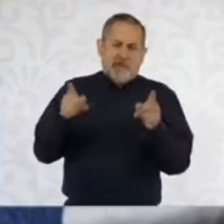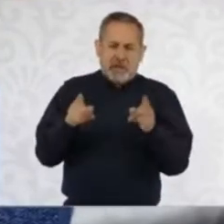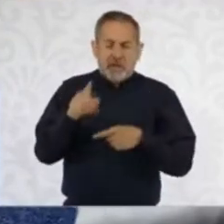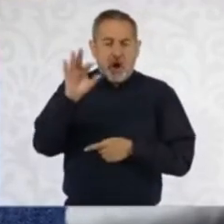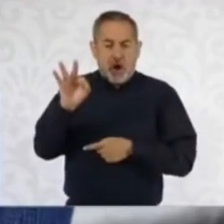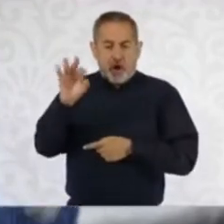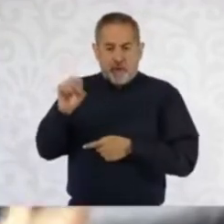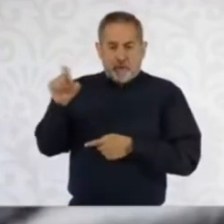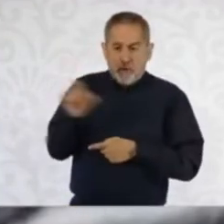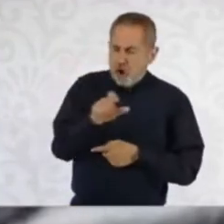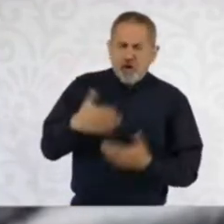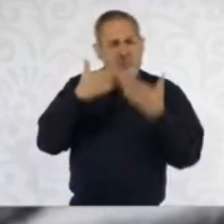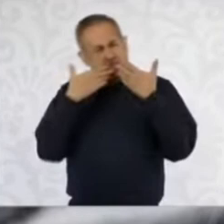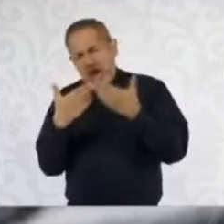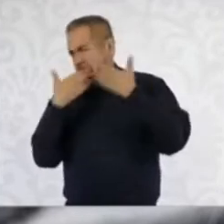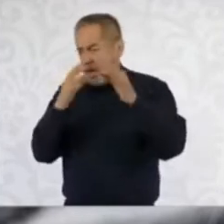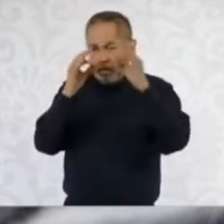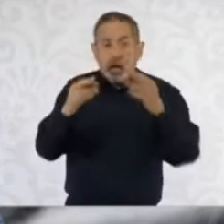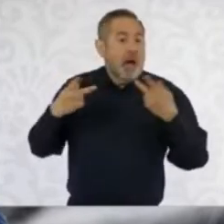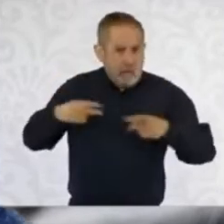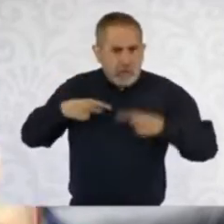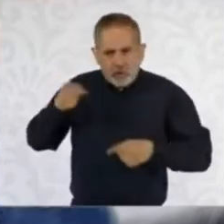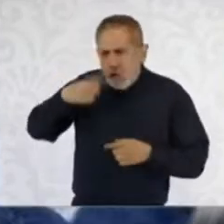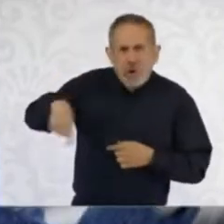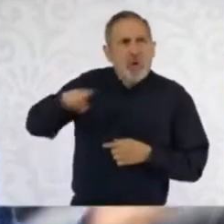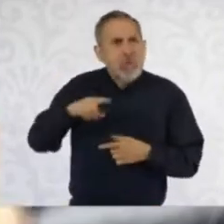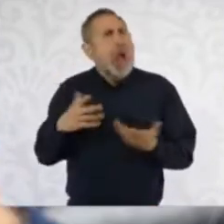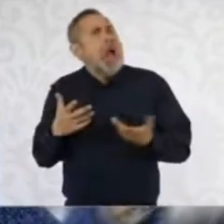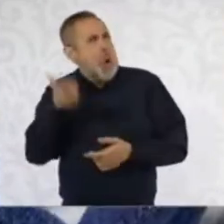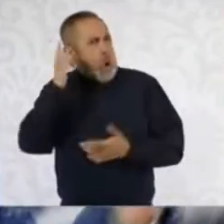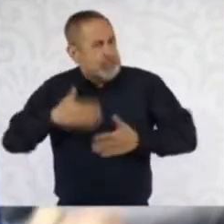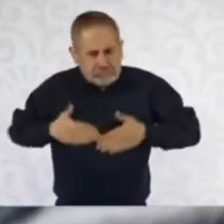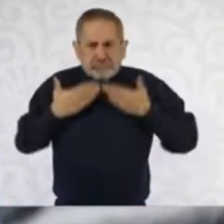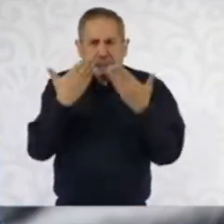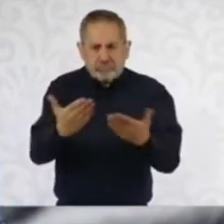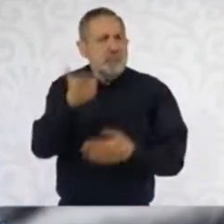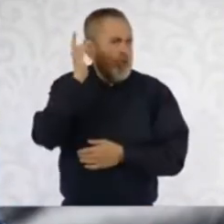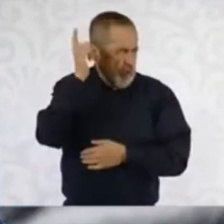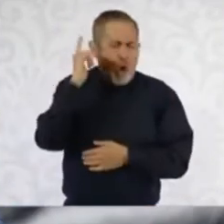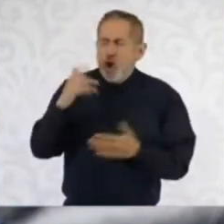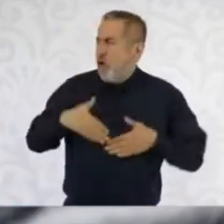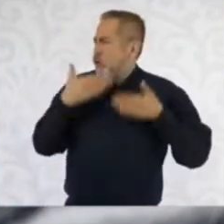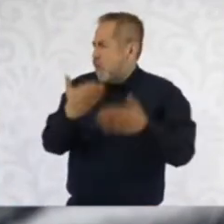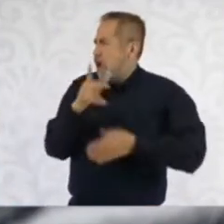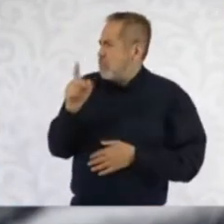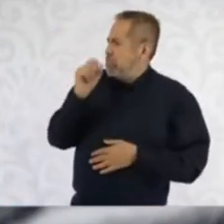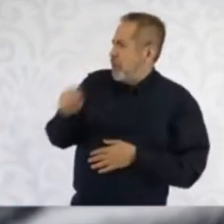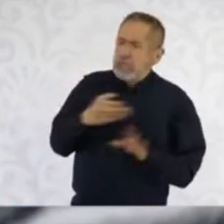Fox, que era, la gente lo vio como un cambio después de tantos años de priismo.